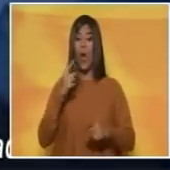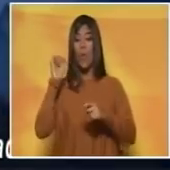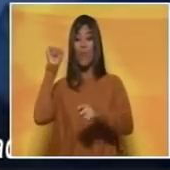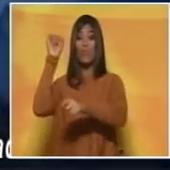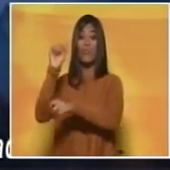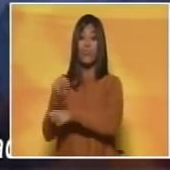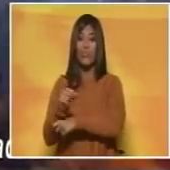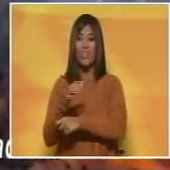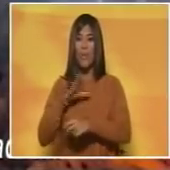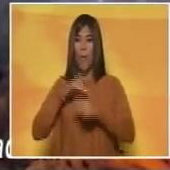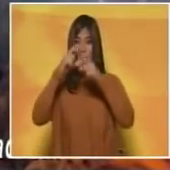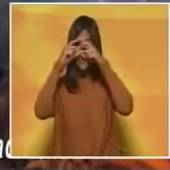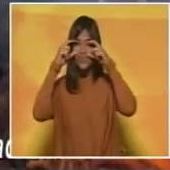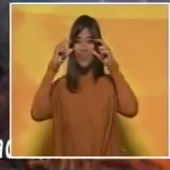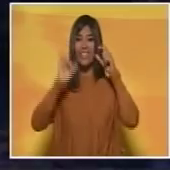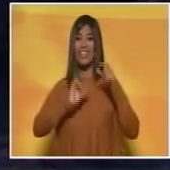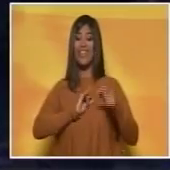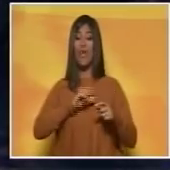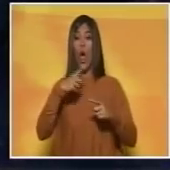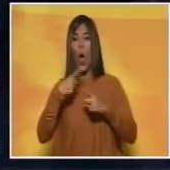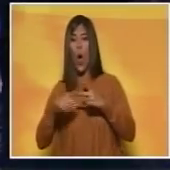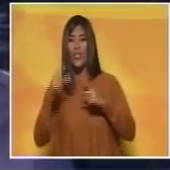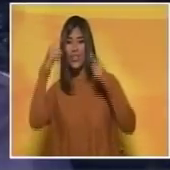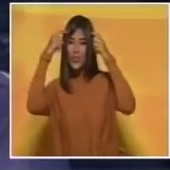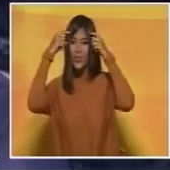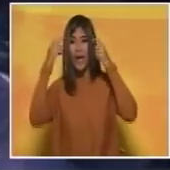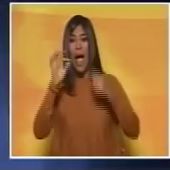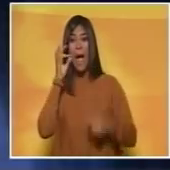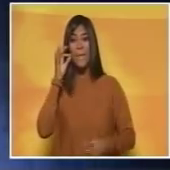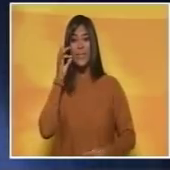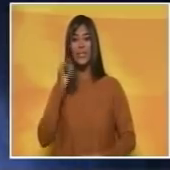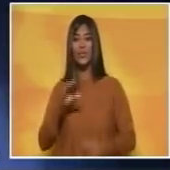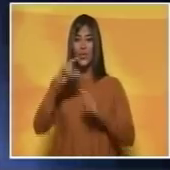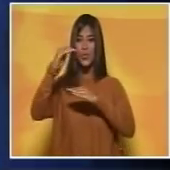2, de Pixar y Los Minions.